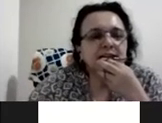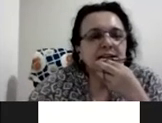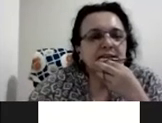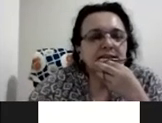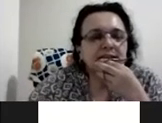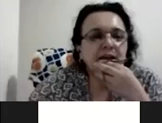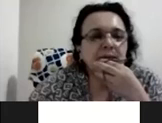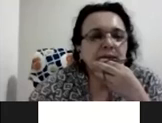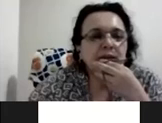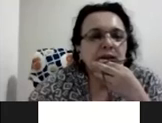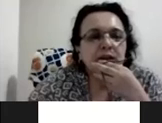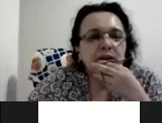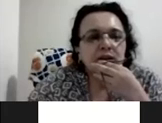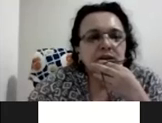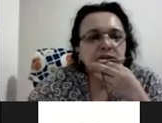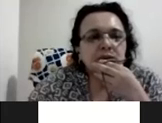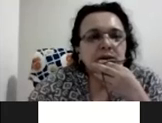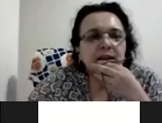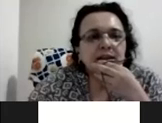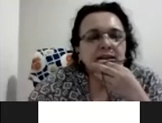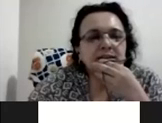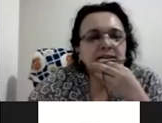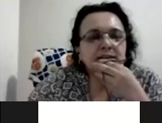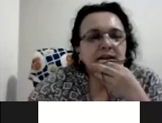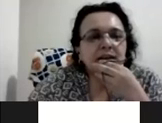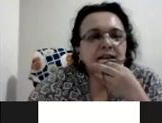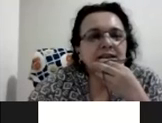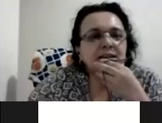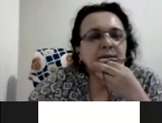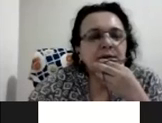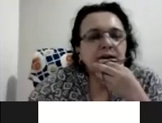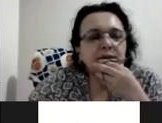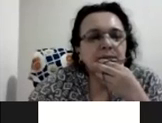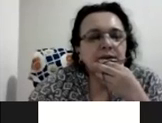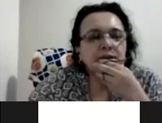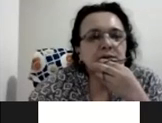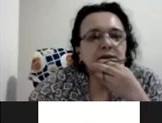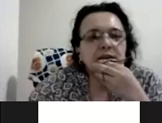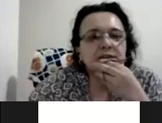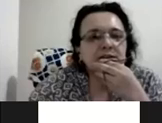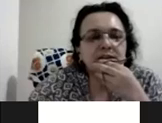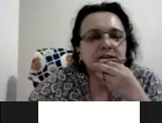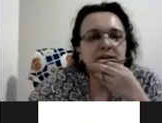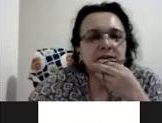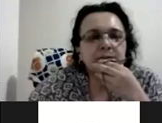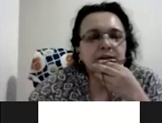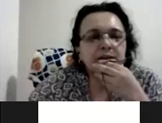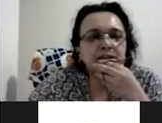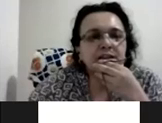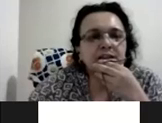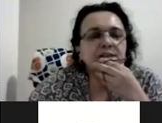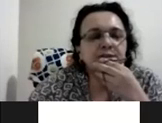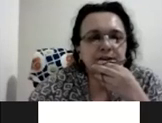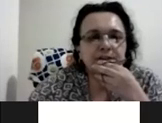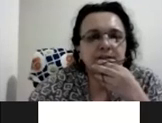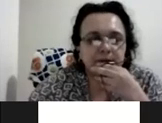beach house. Excellent. Now, Julia is, aquí se equivocaron porque Julia is not the second speaker.